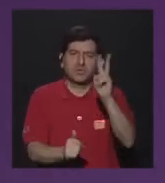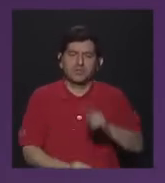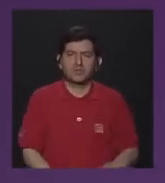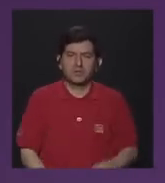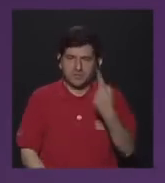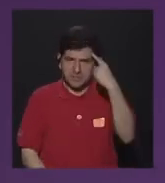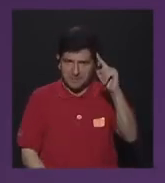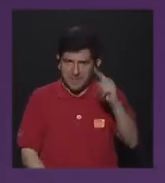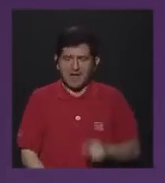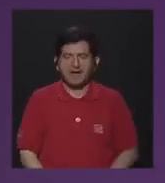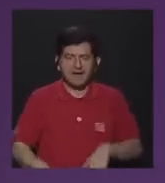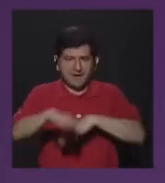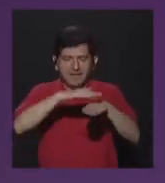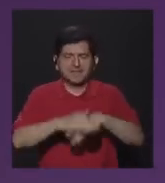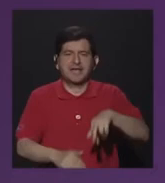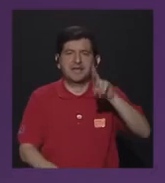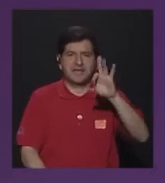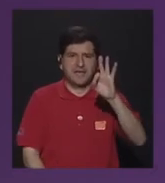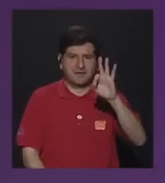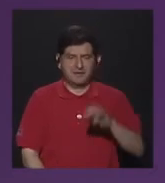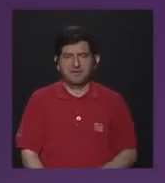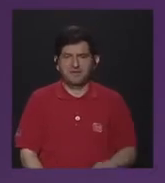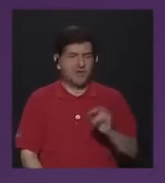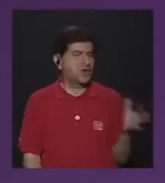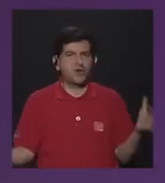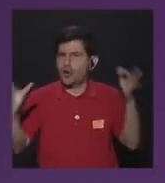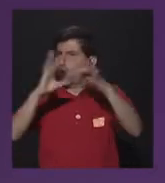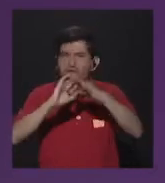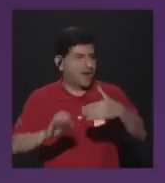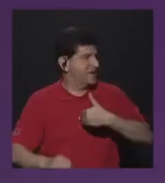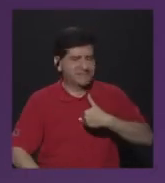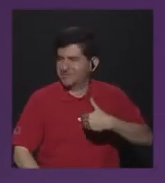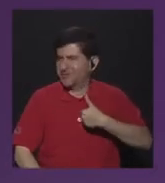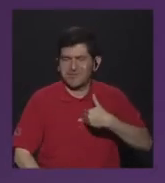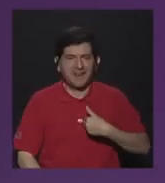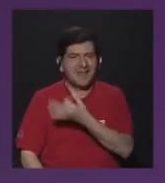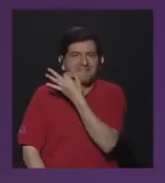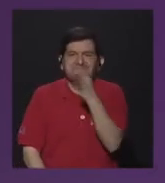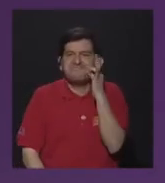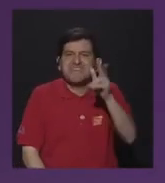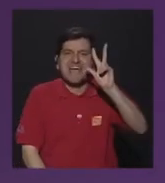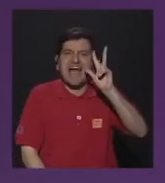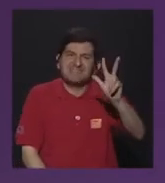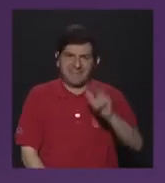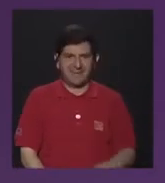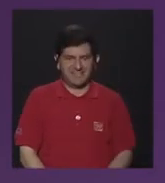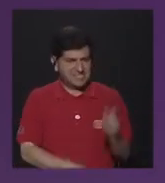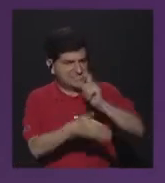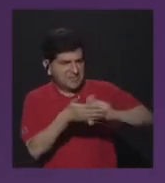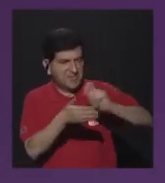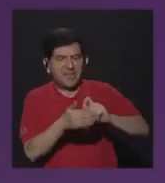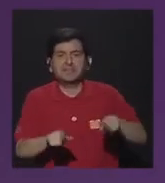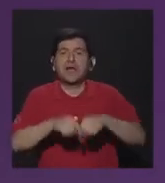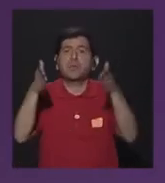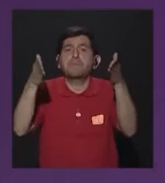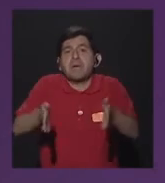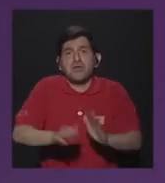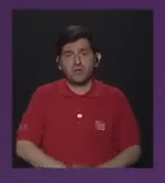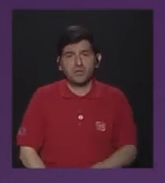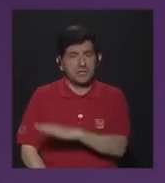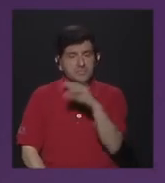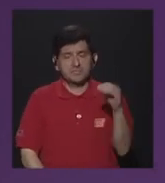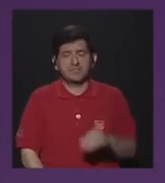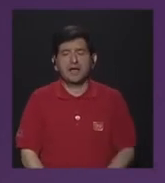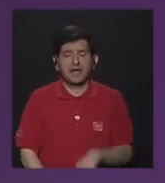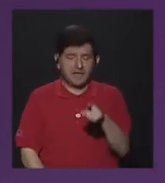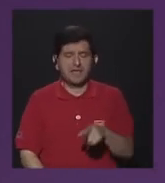rodrigo facio no tenía que ver absolutamente nada con finca 3 redactado por un periodista y por